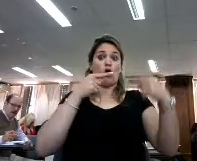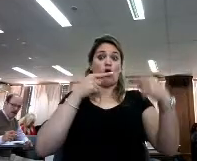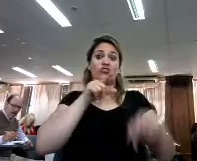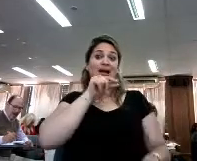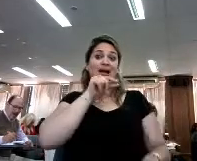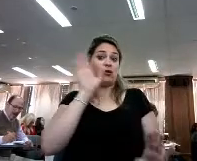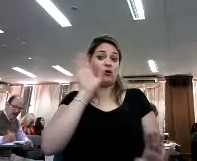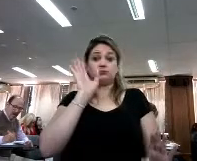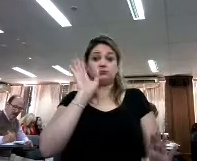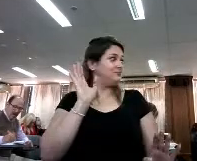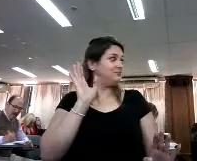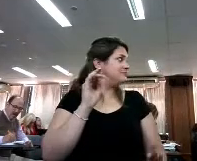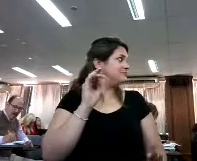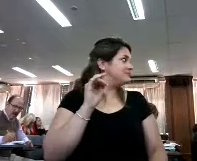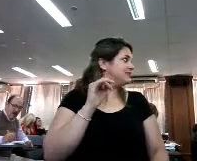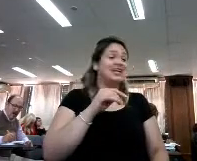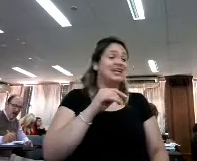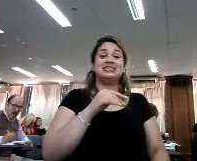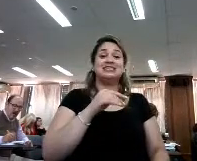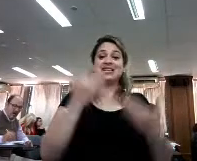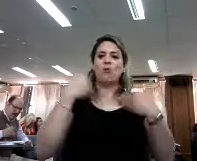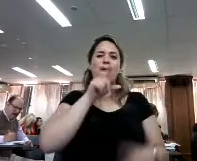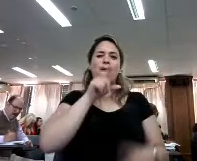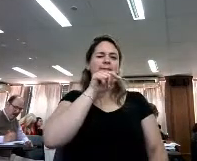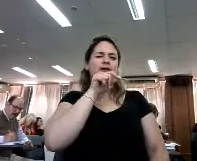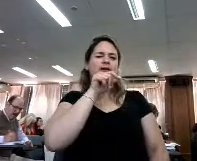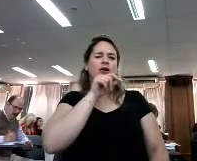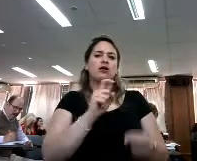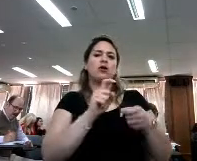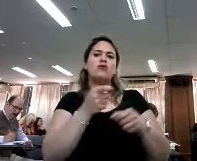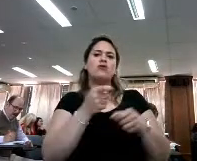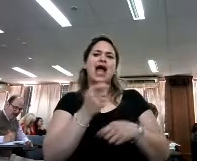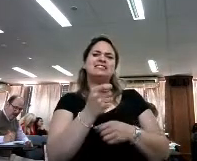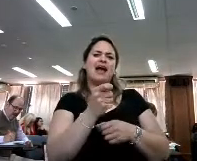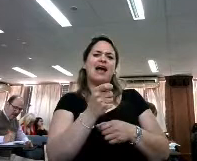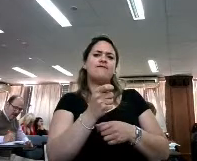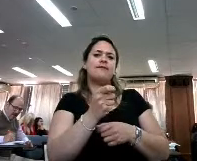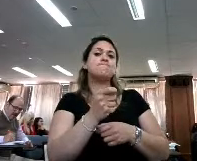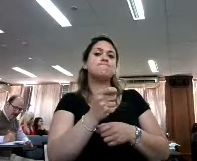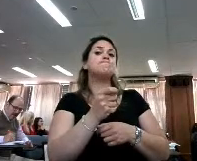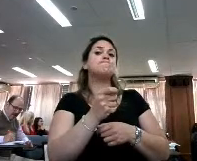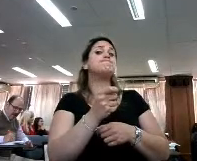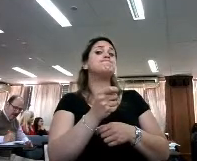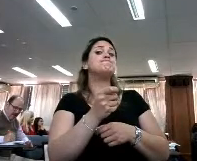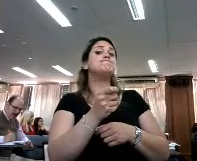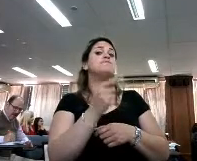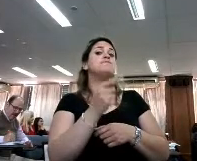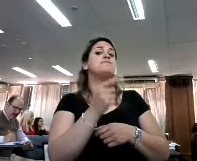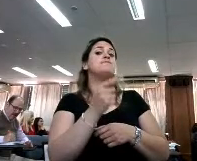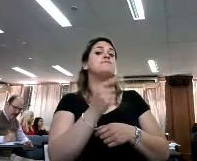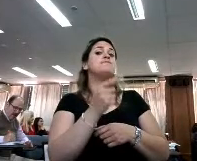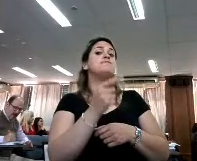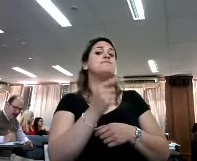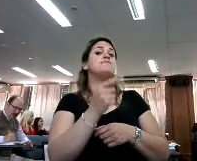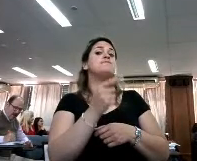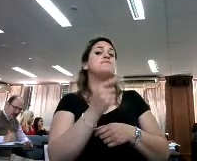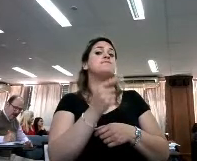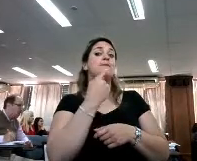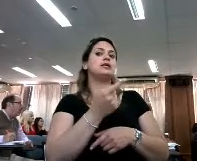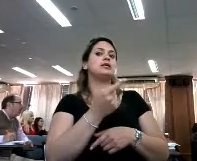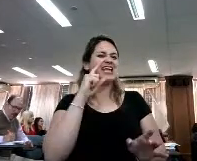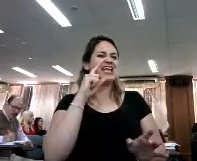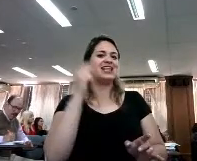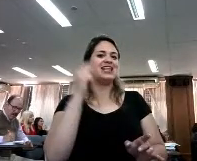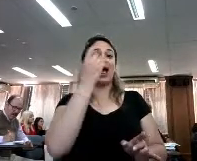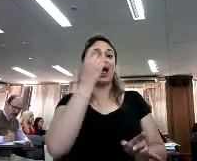Ojo. Pero pues un cuervo negro con una llave, algo pasa allí, algo me indica. Y Sci-Hub es quizás